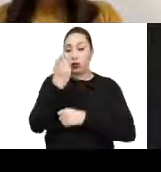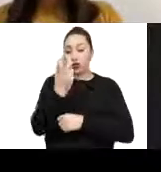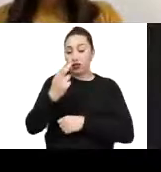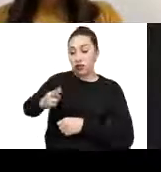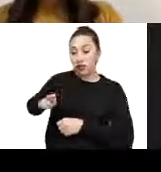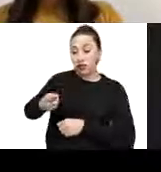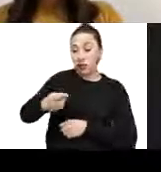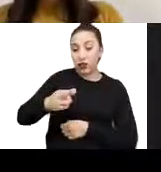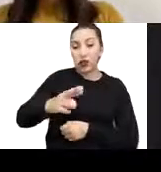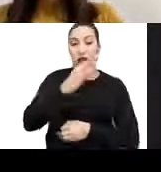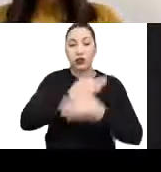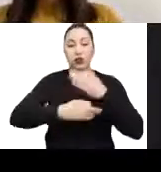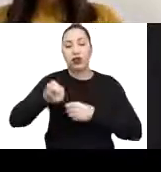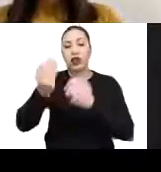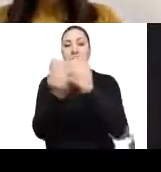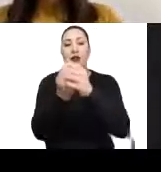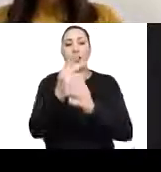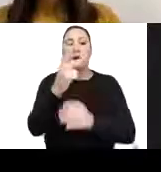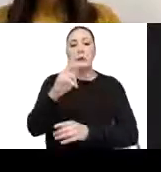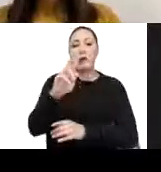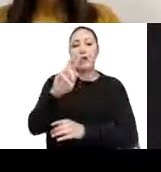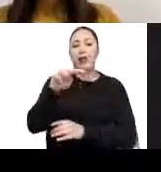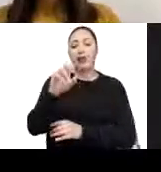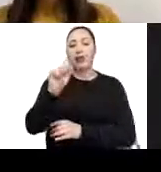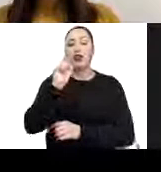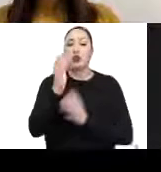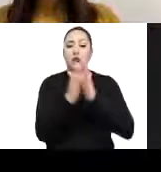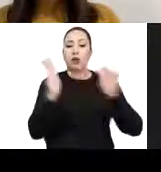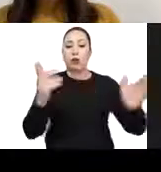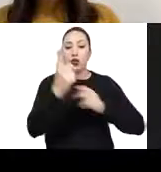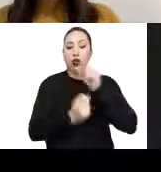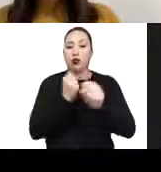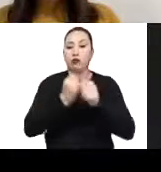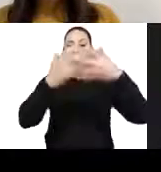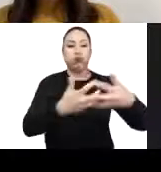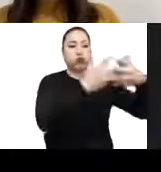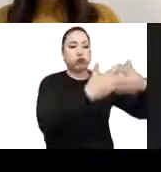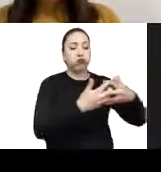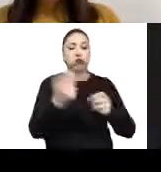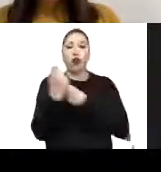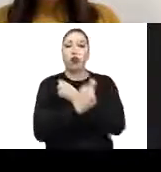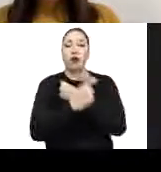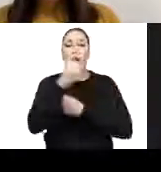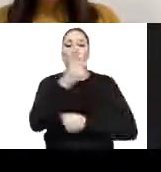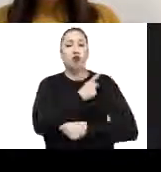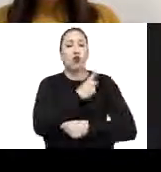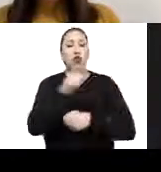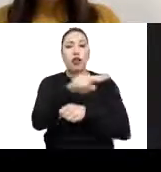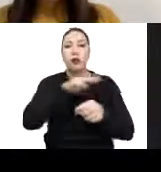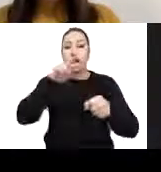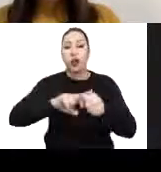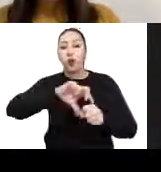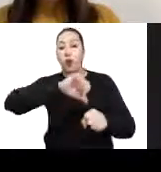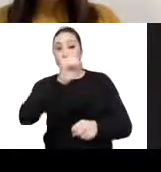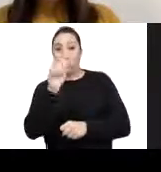12 son perennes y conducen agua durante todo el año. Otros 33 fluyen